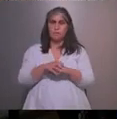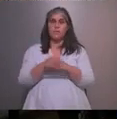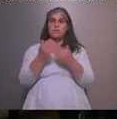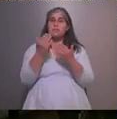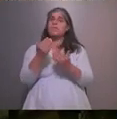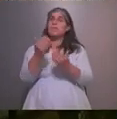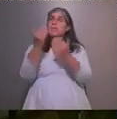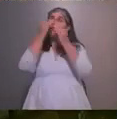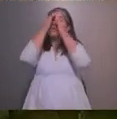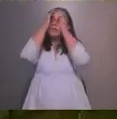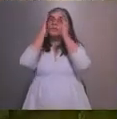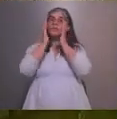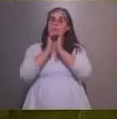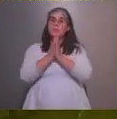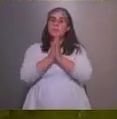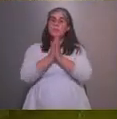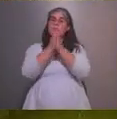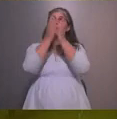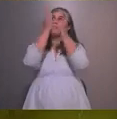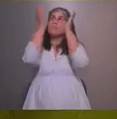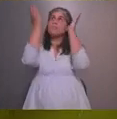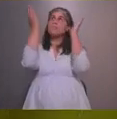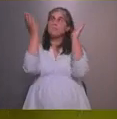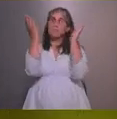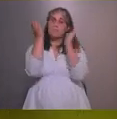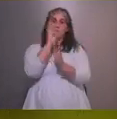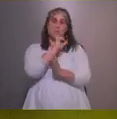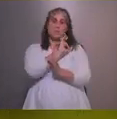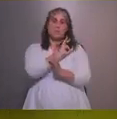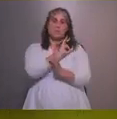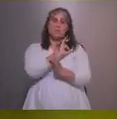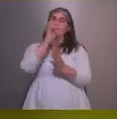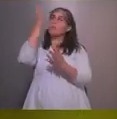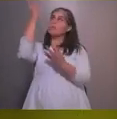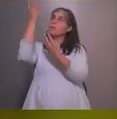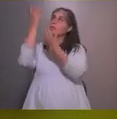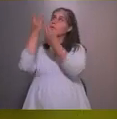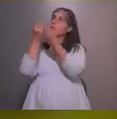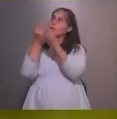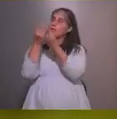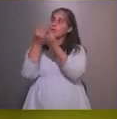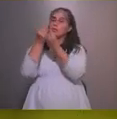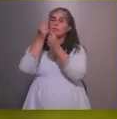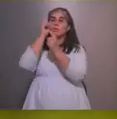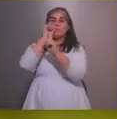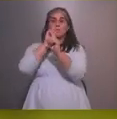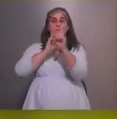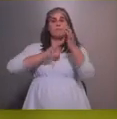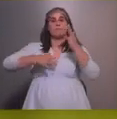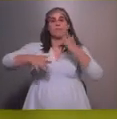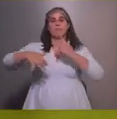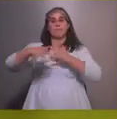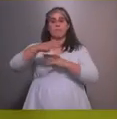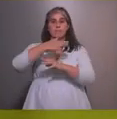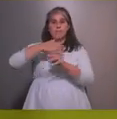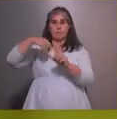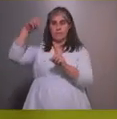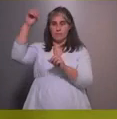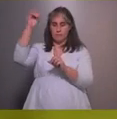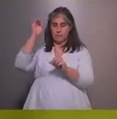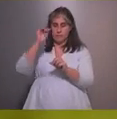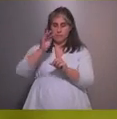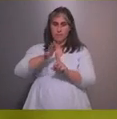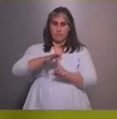te salve, María, llena eres de gracia, el Señor es contigo. Bendita